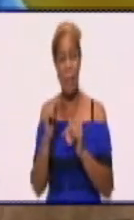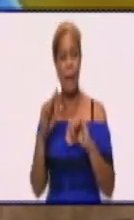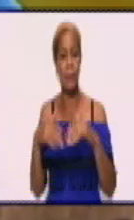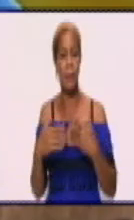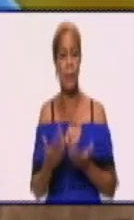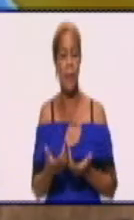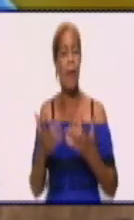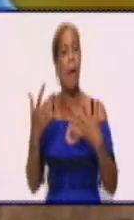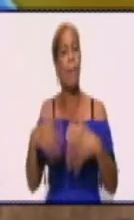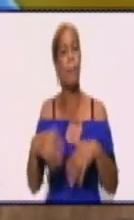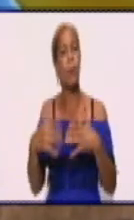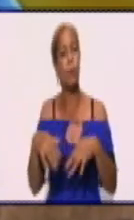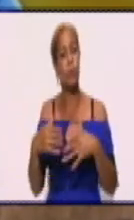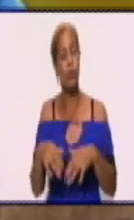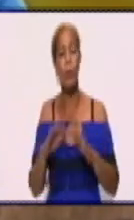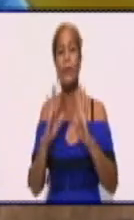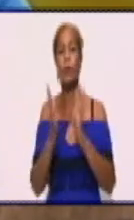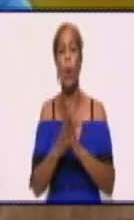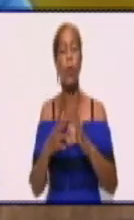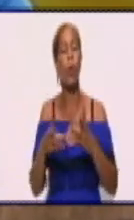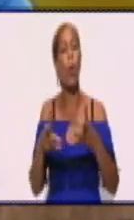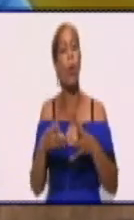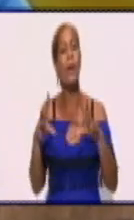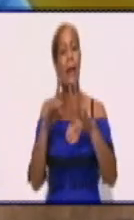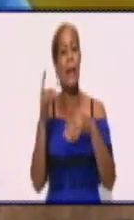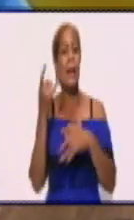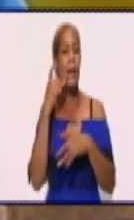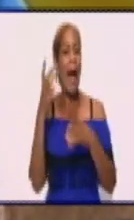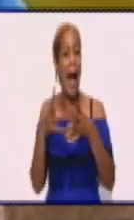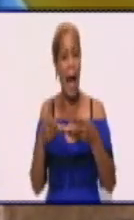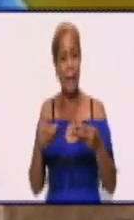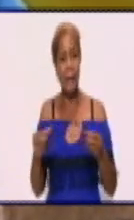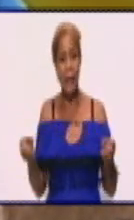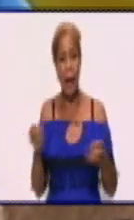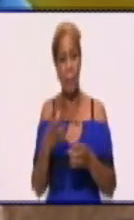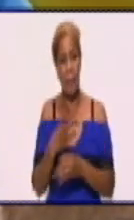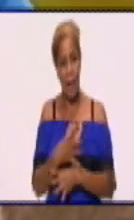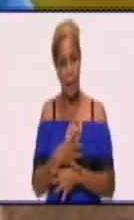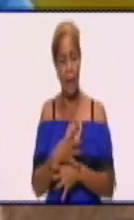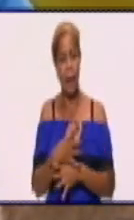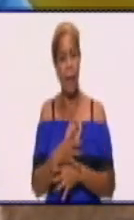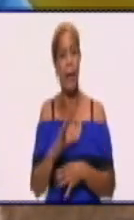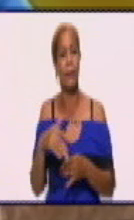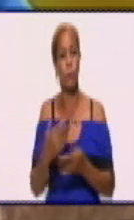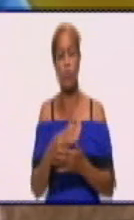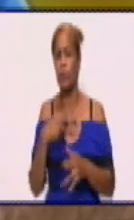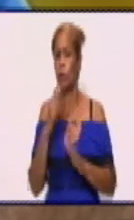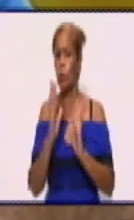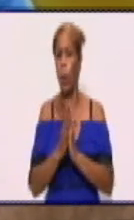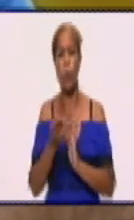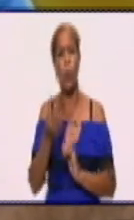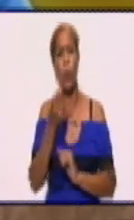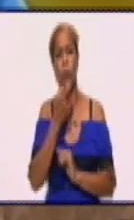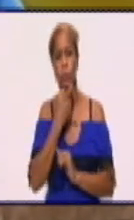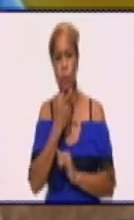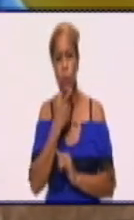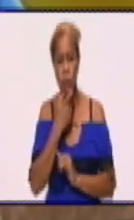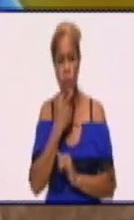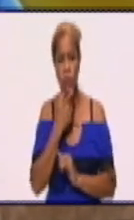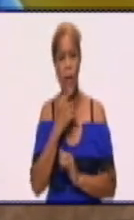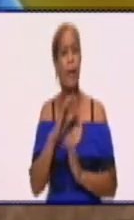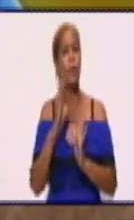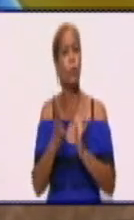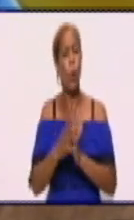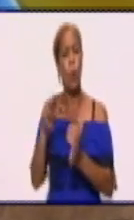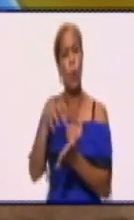las producciones derivadas de la harina. Entiéndase, todas las unidades de repostería que hay en la provincia, todas las unidades